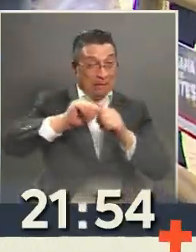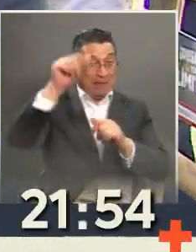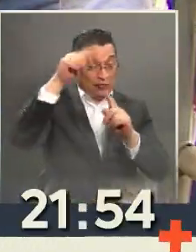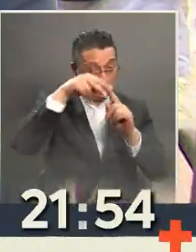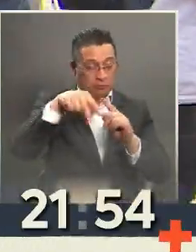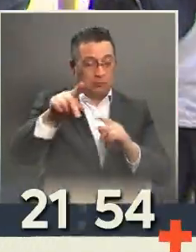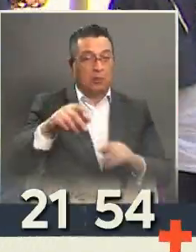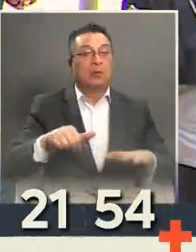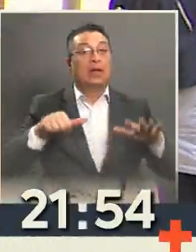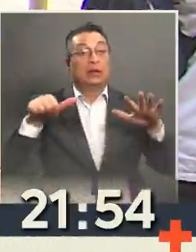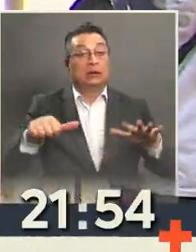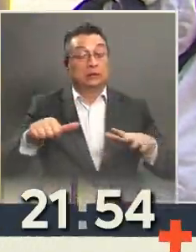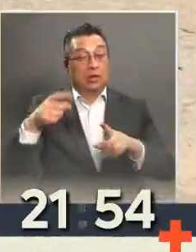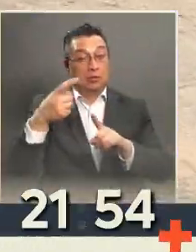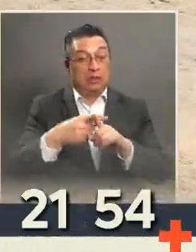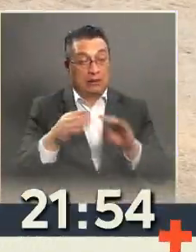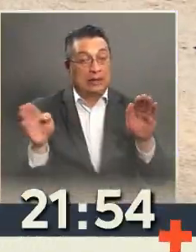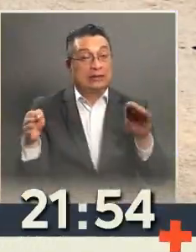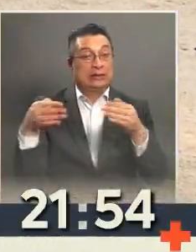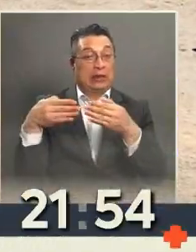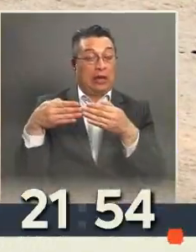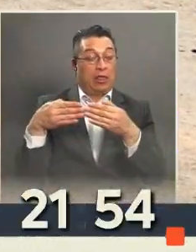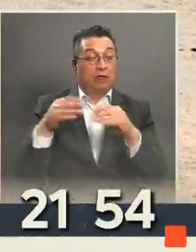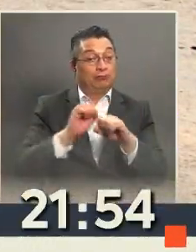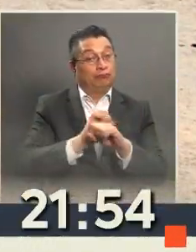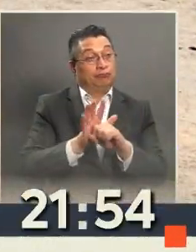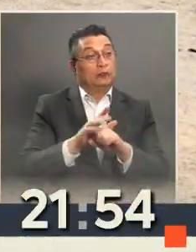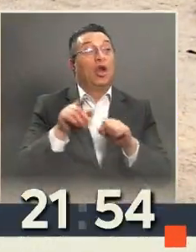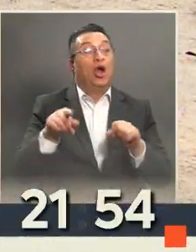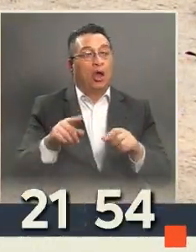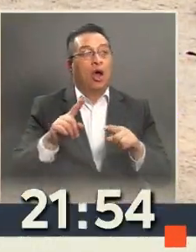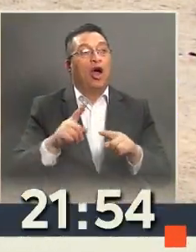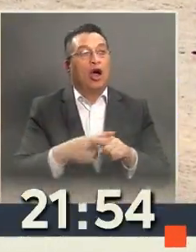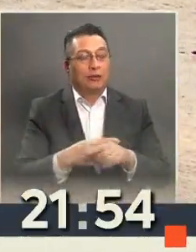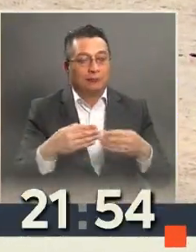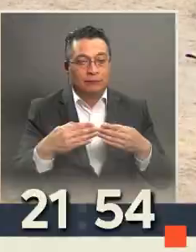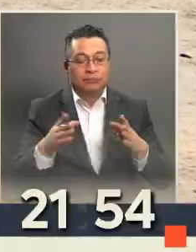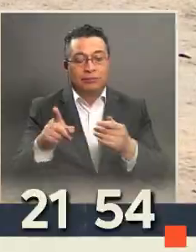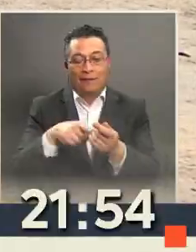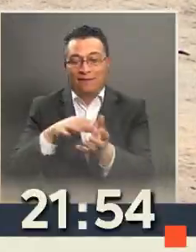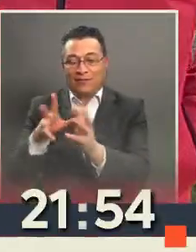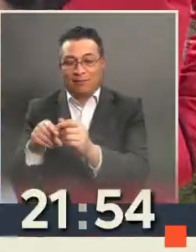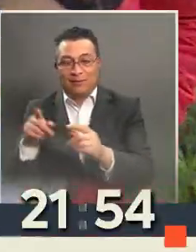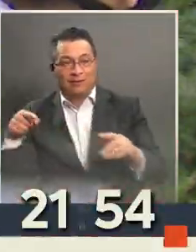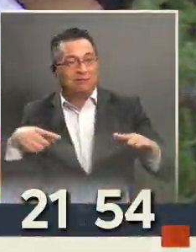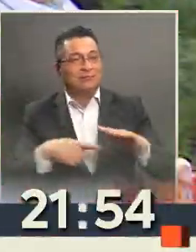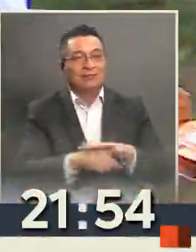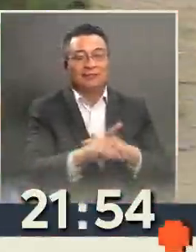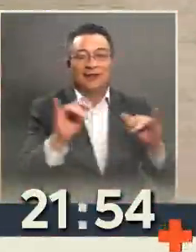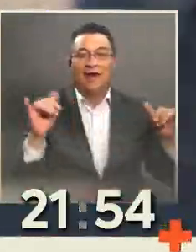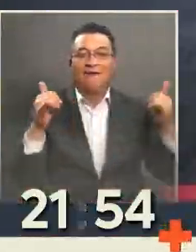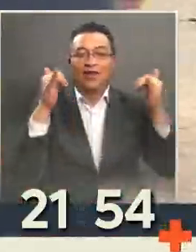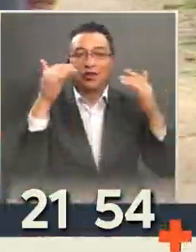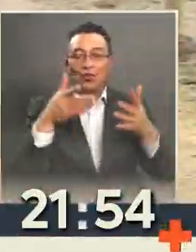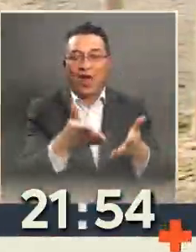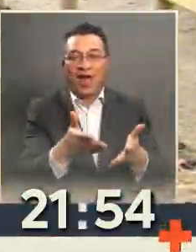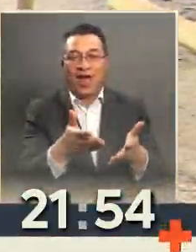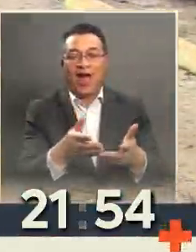16 meses cerrado por la pandemia, este es el reencuentro de las familias con el Parque Aventura. Nos pareció interesante.